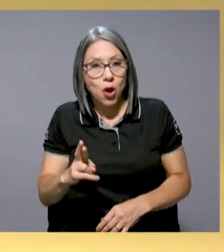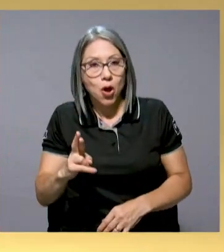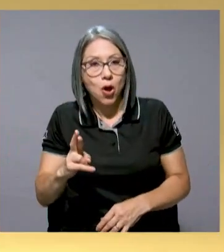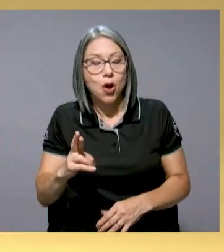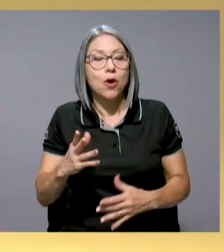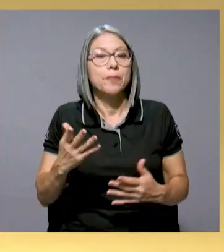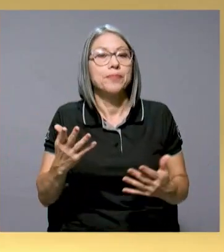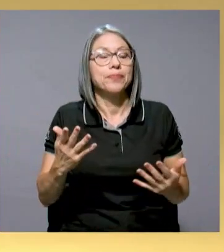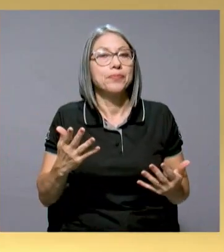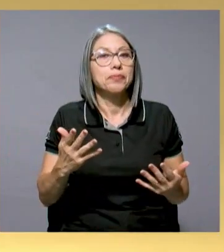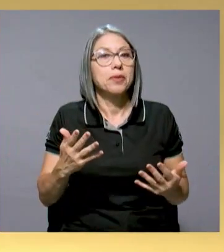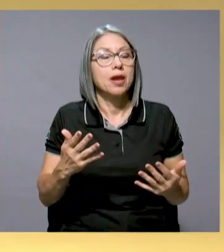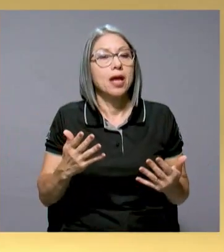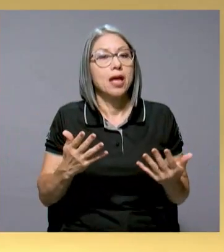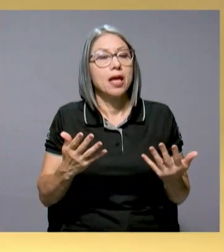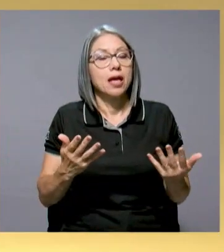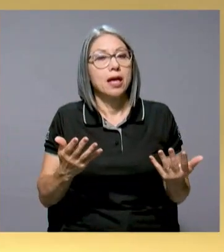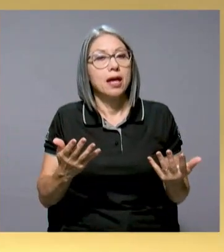a